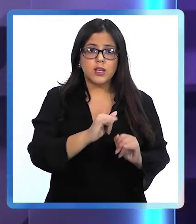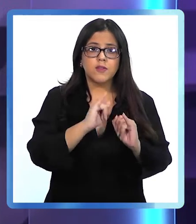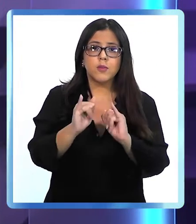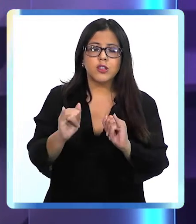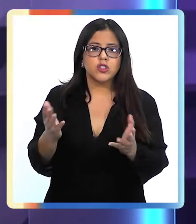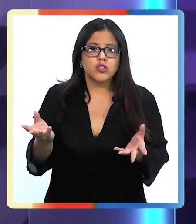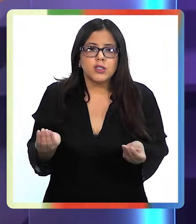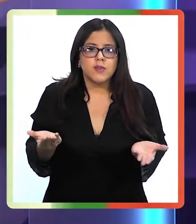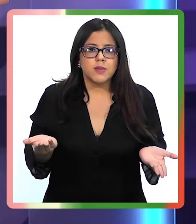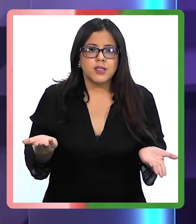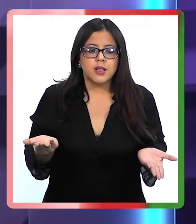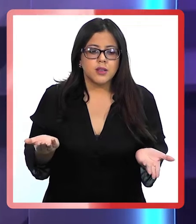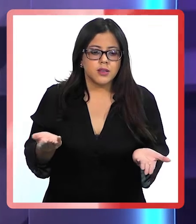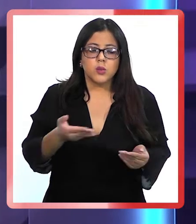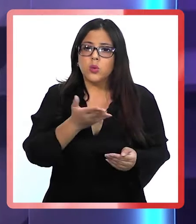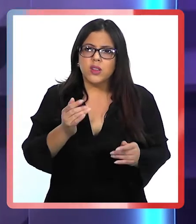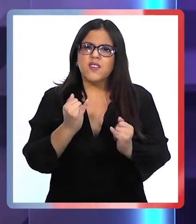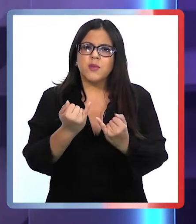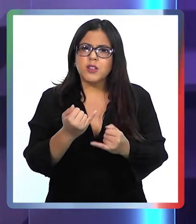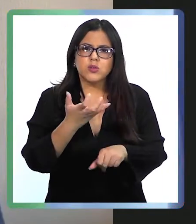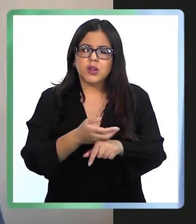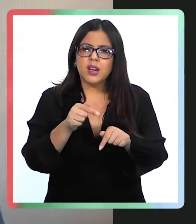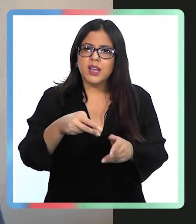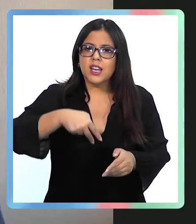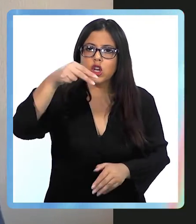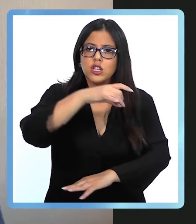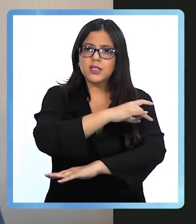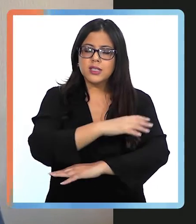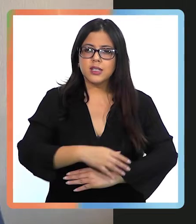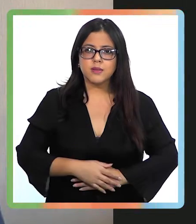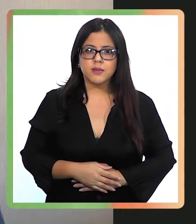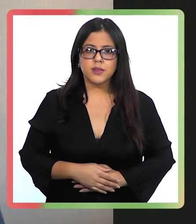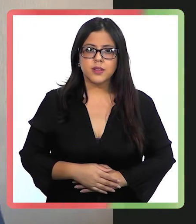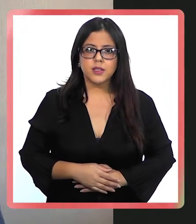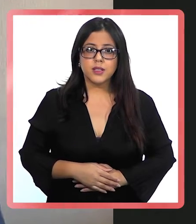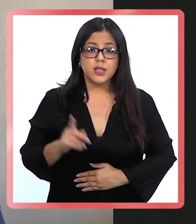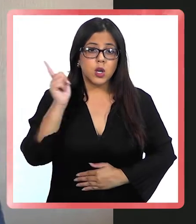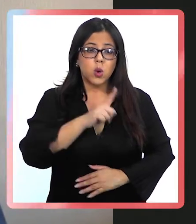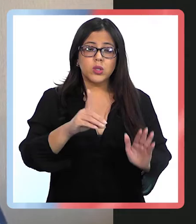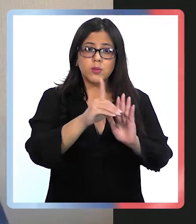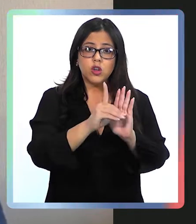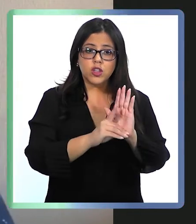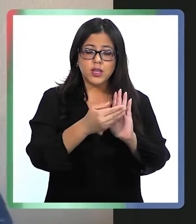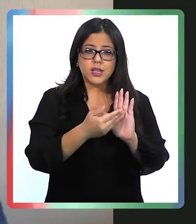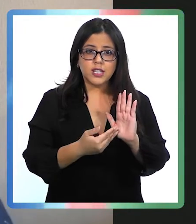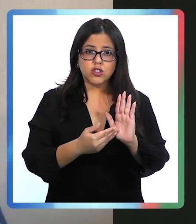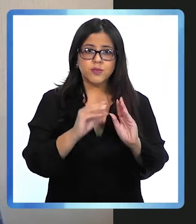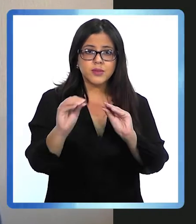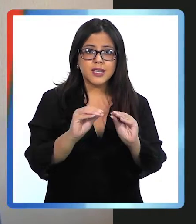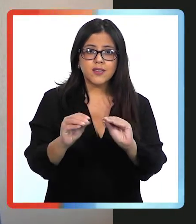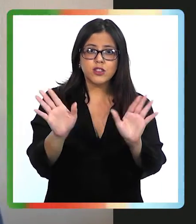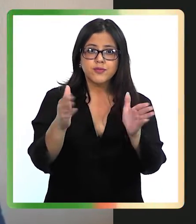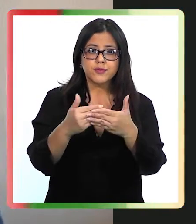va a ocurrir. ¿Qué han recibido ustedes como información en el norte de Chile? Cesa el último decreto que anunciaba el cierre